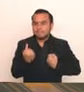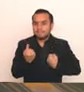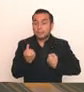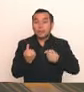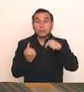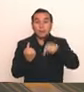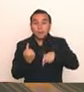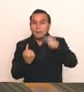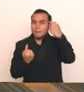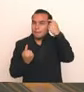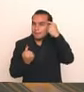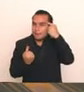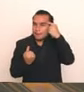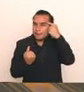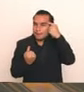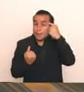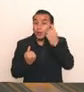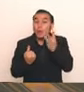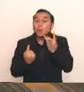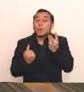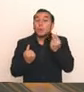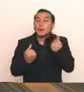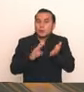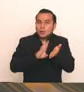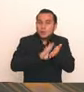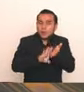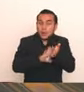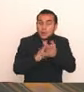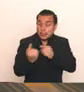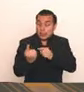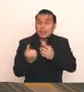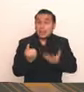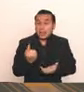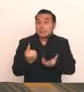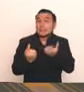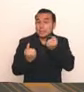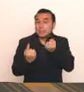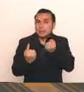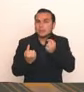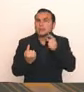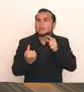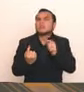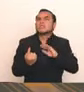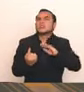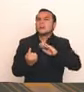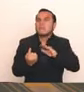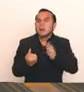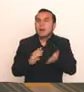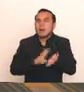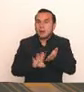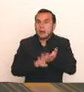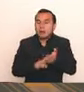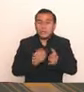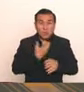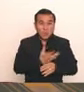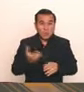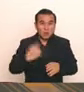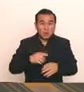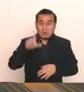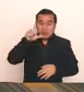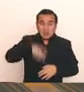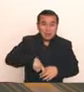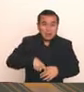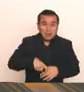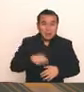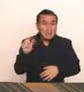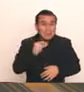ahora piense cuánto pagaría por que eso no sucediera quedaría vería sus ahorros tomaría su tarjeta